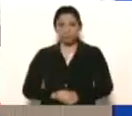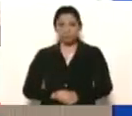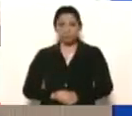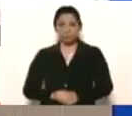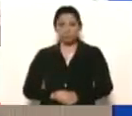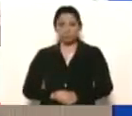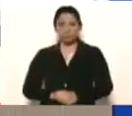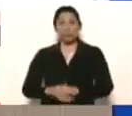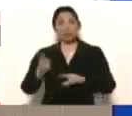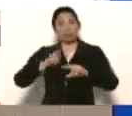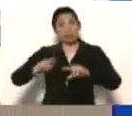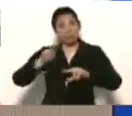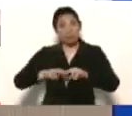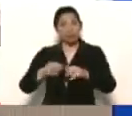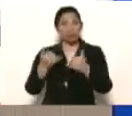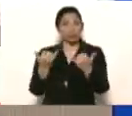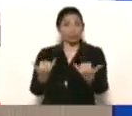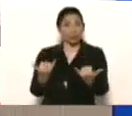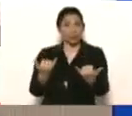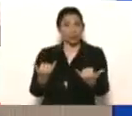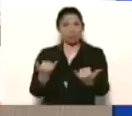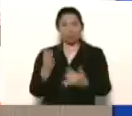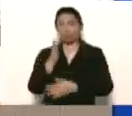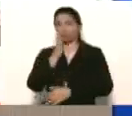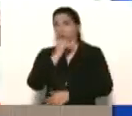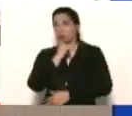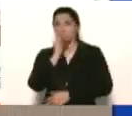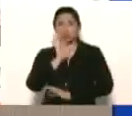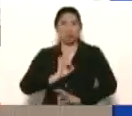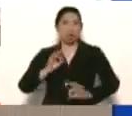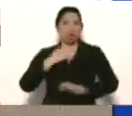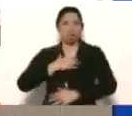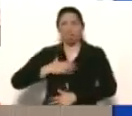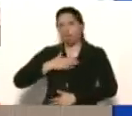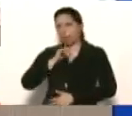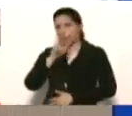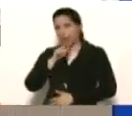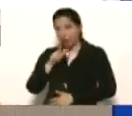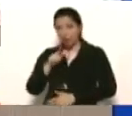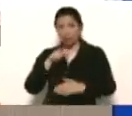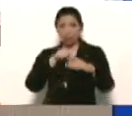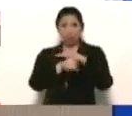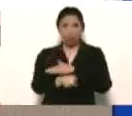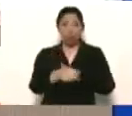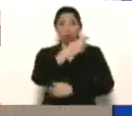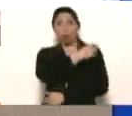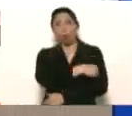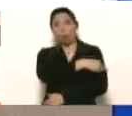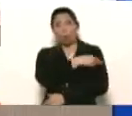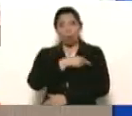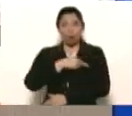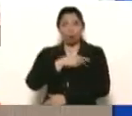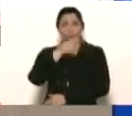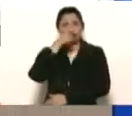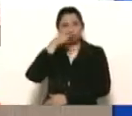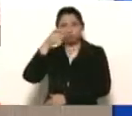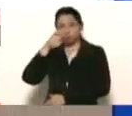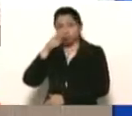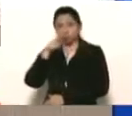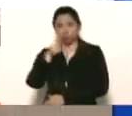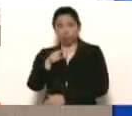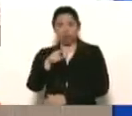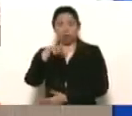el niño está actualmente asintomático y está ingresado en un hospital centinela allí